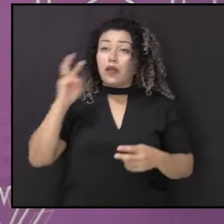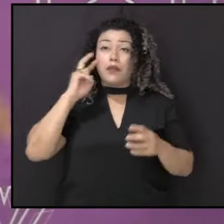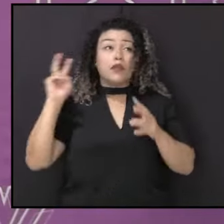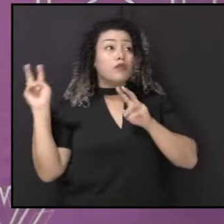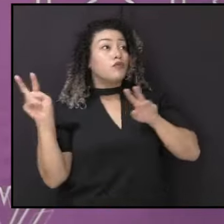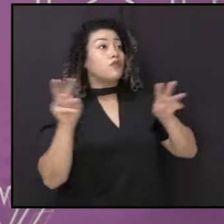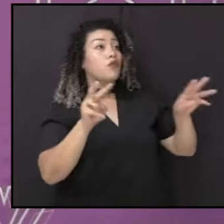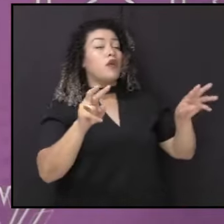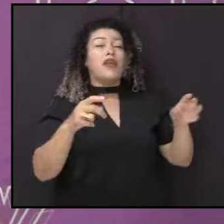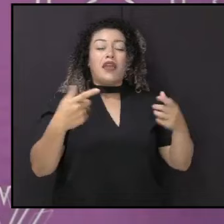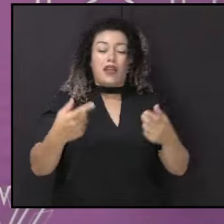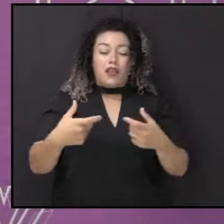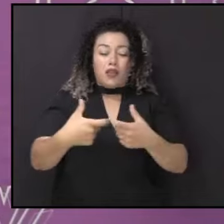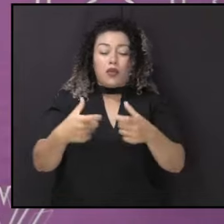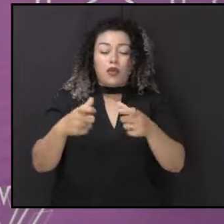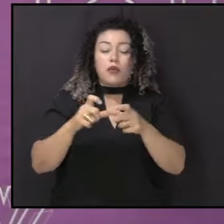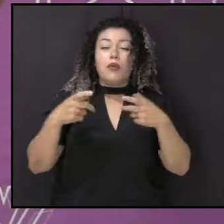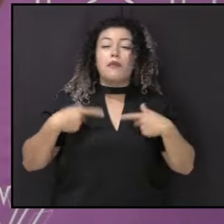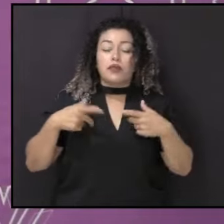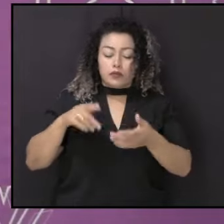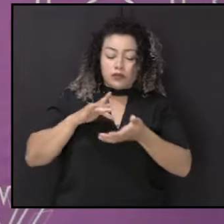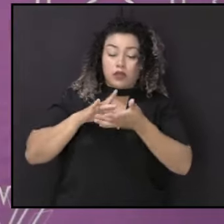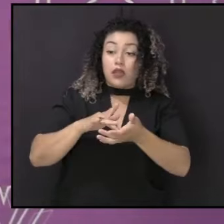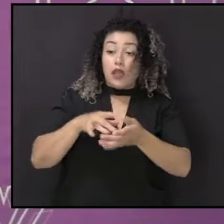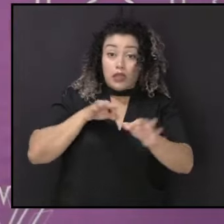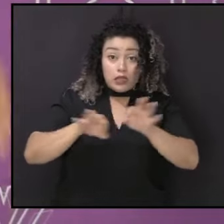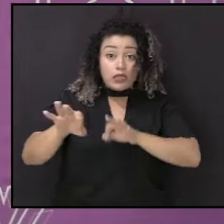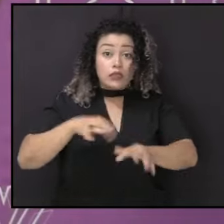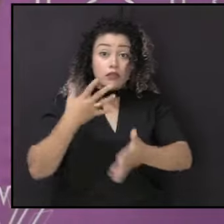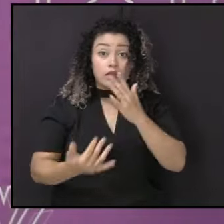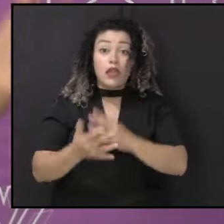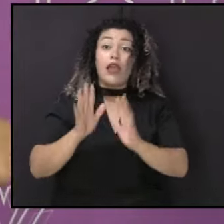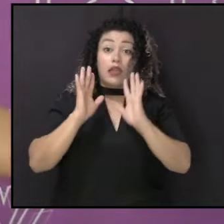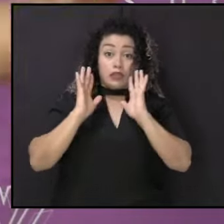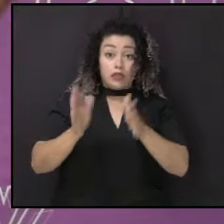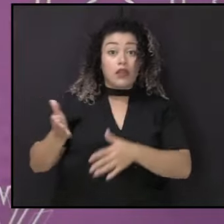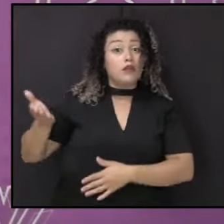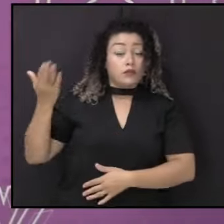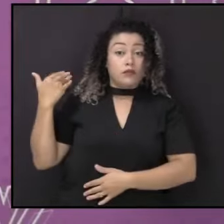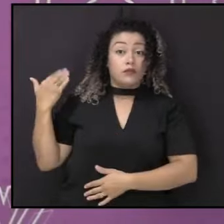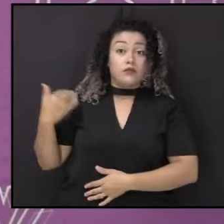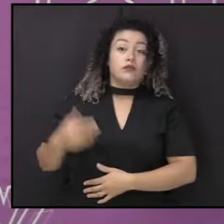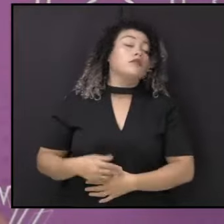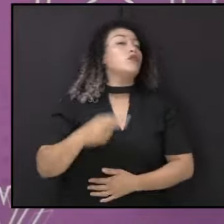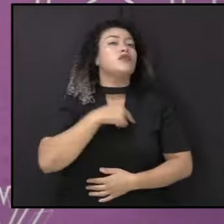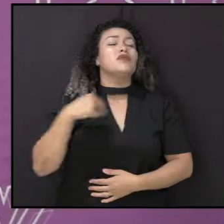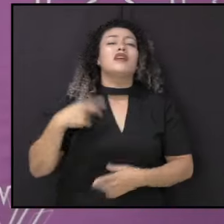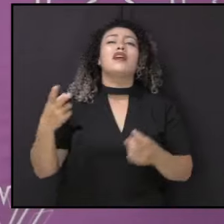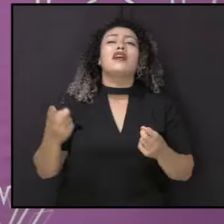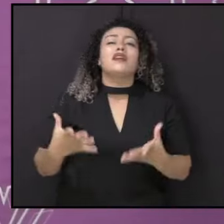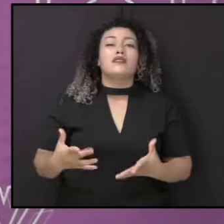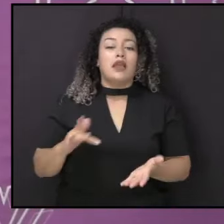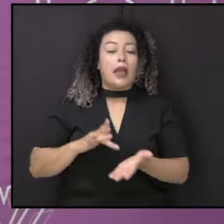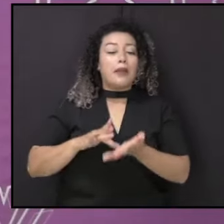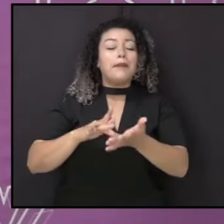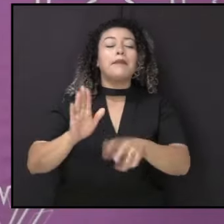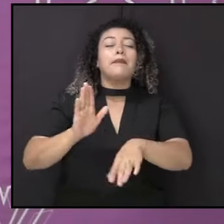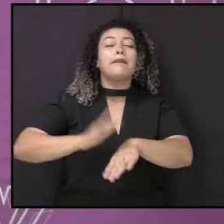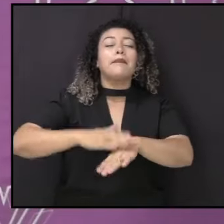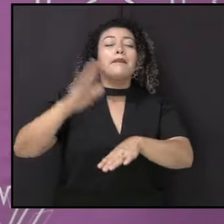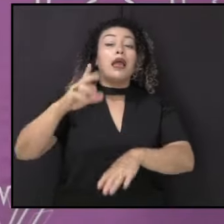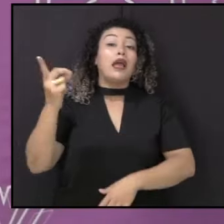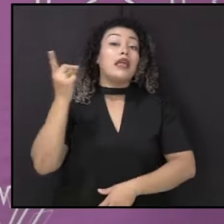civil, que ya está haciendo cosas, que ya están trabajando y que lo único que tenemos que hacer es sumar. El diputado, la